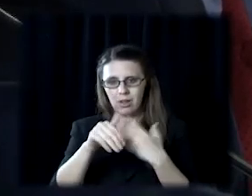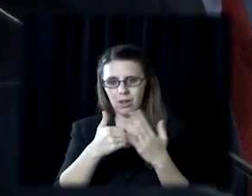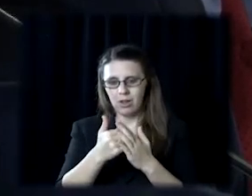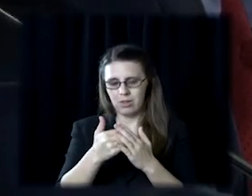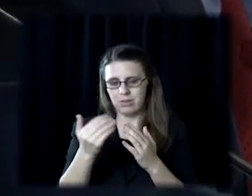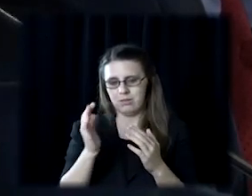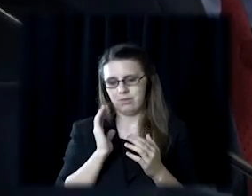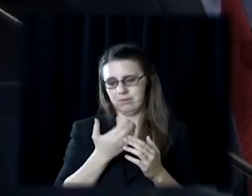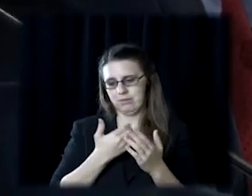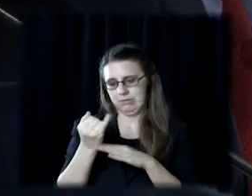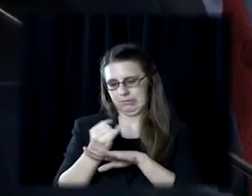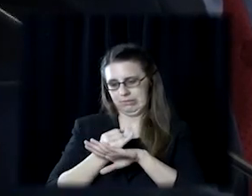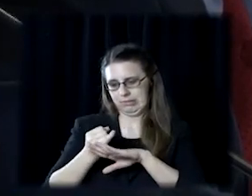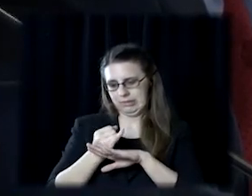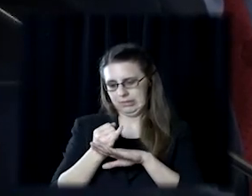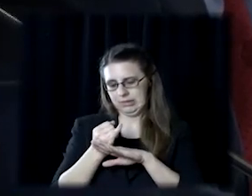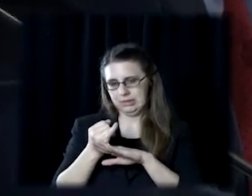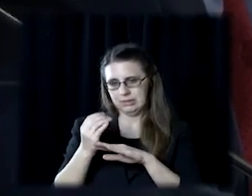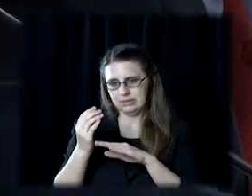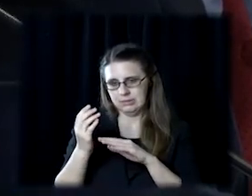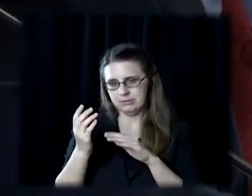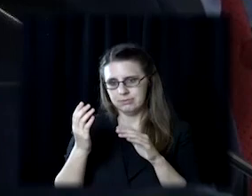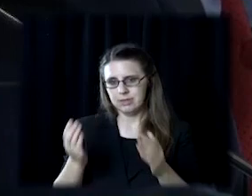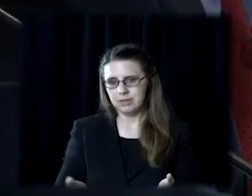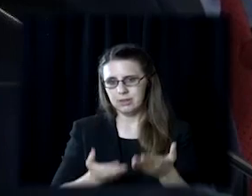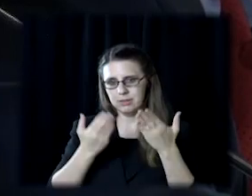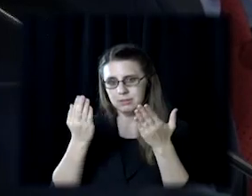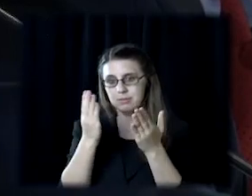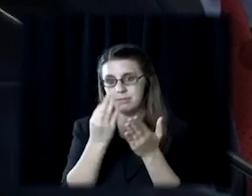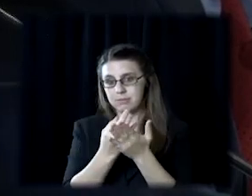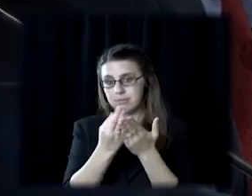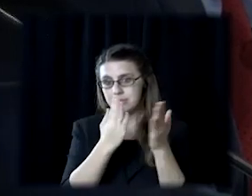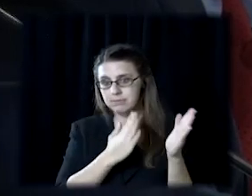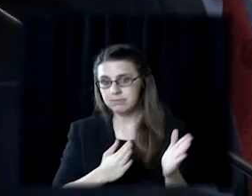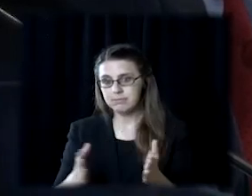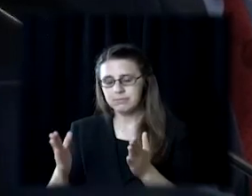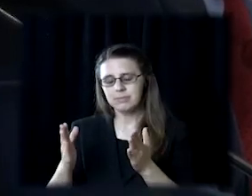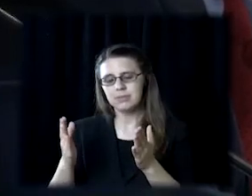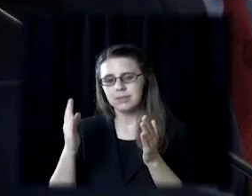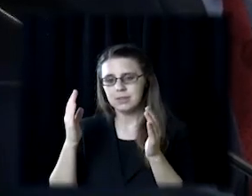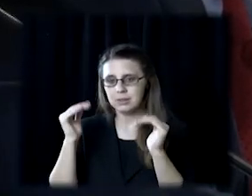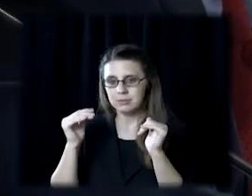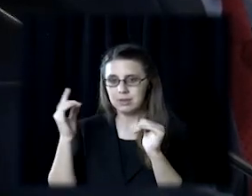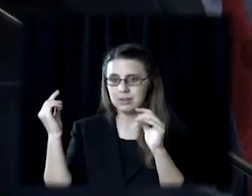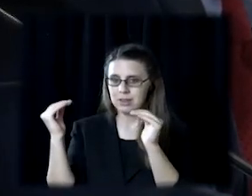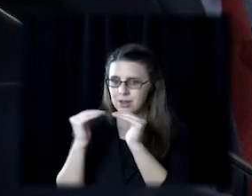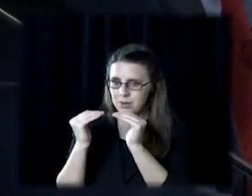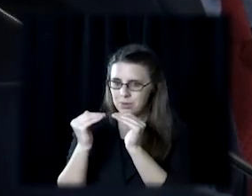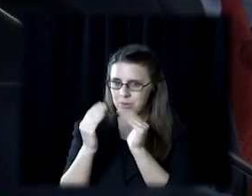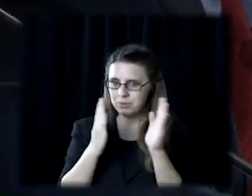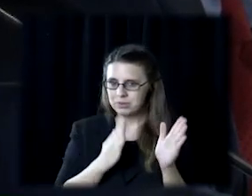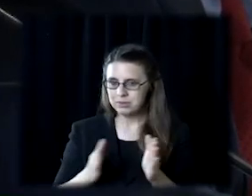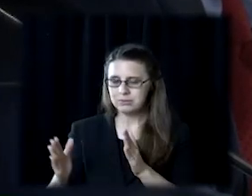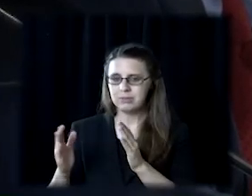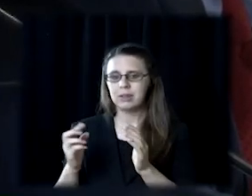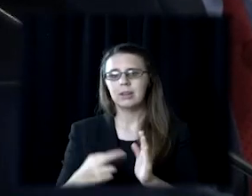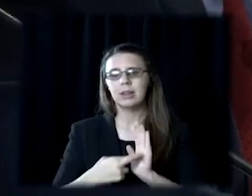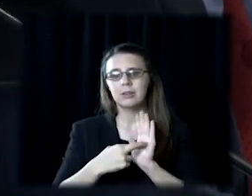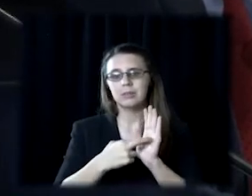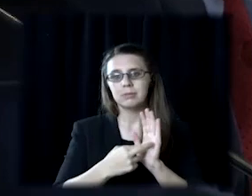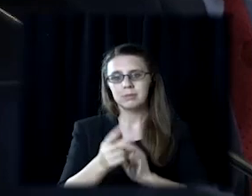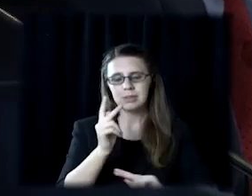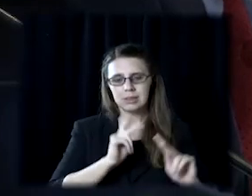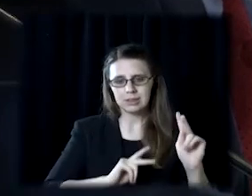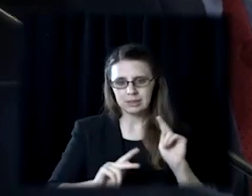fiscal que sea justo, que equilibre los intereses de todas las partes interesadas, proteja a nuestros residentes más vulnerables y brinde la base